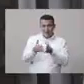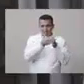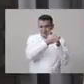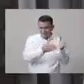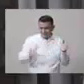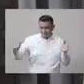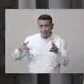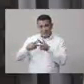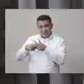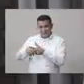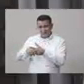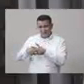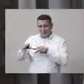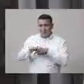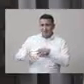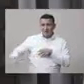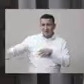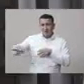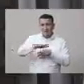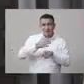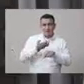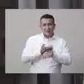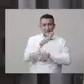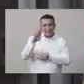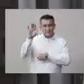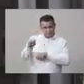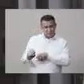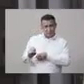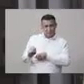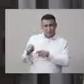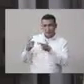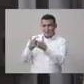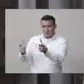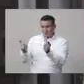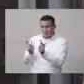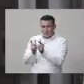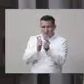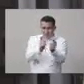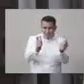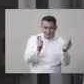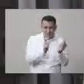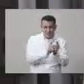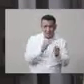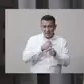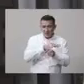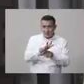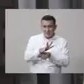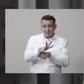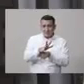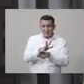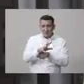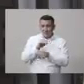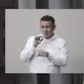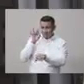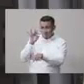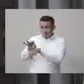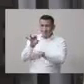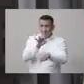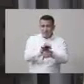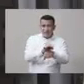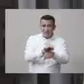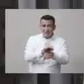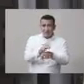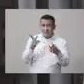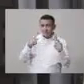grupos más vulnerables a los efectos negativos del coronavirus son los adultos mayores y quienes padecen enfermedades crónico